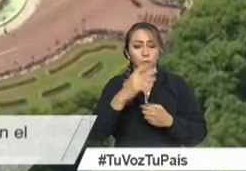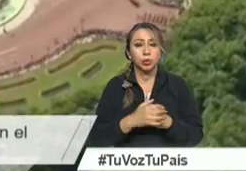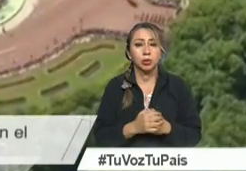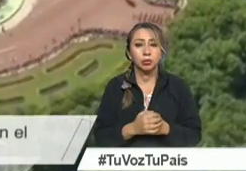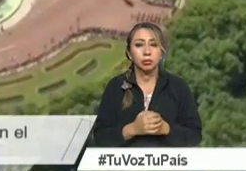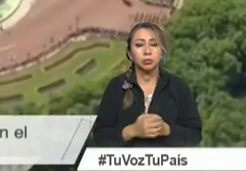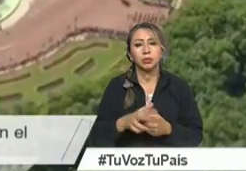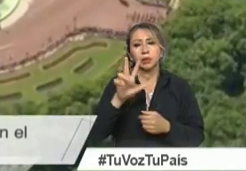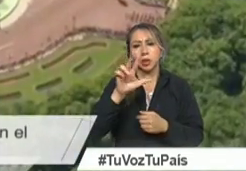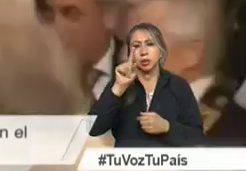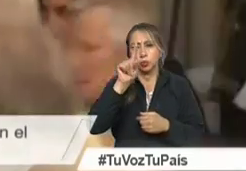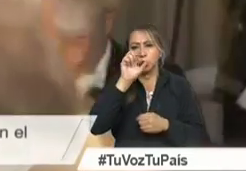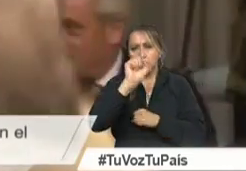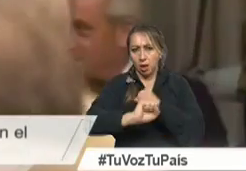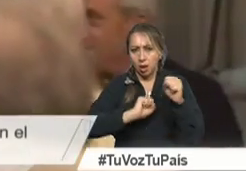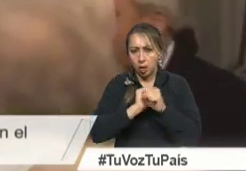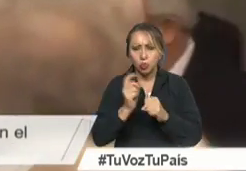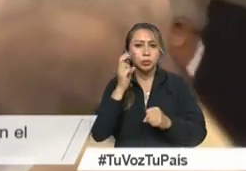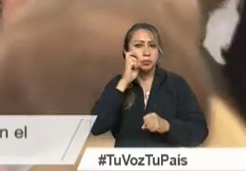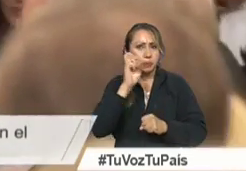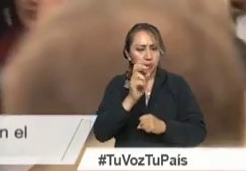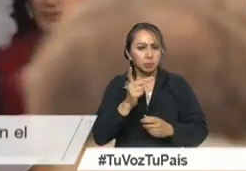últimos 31 años